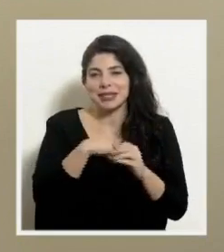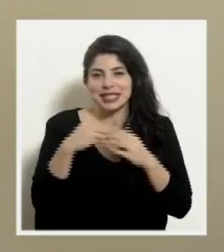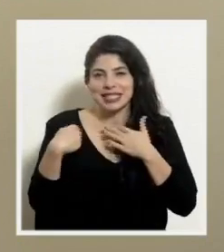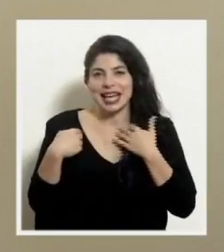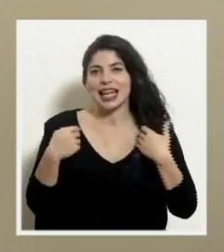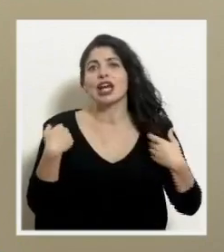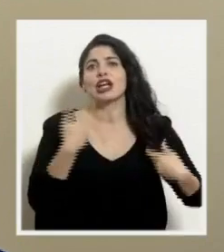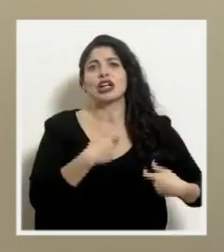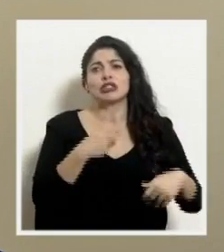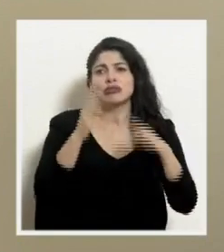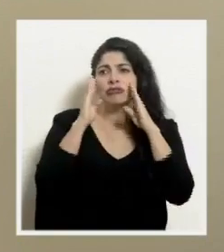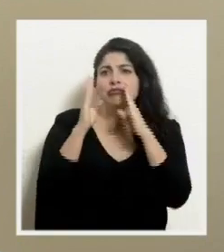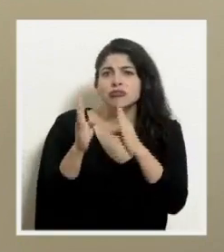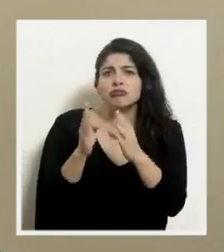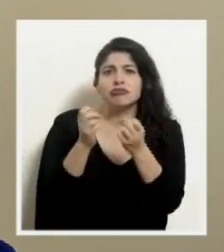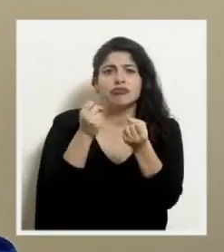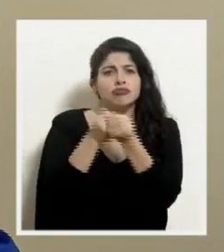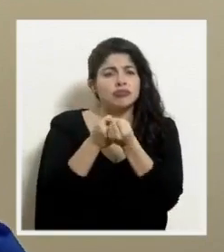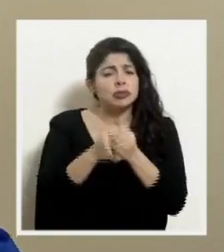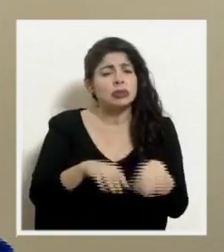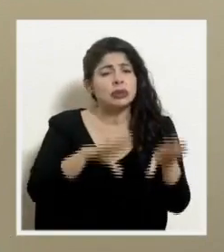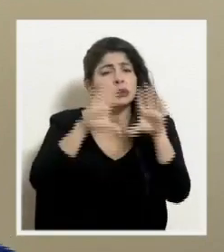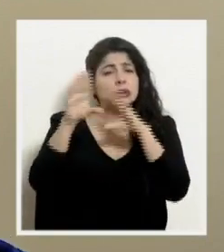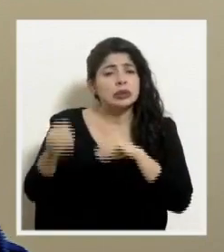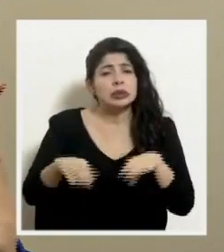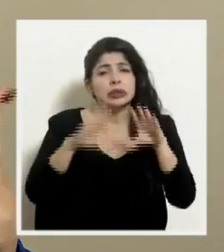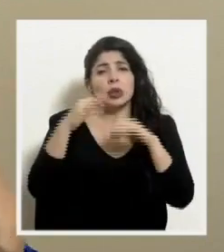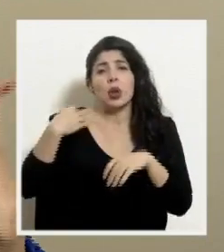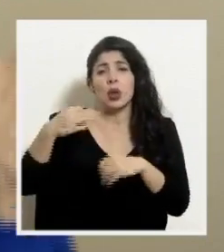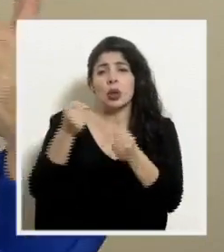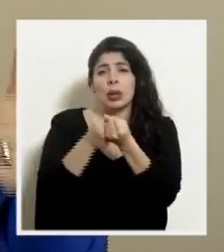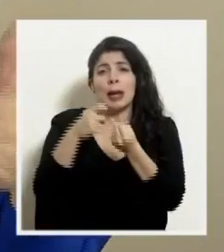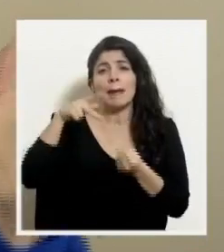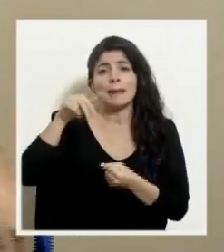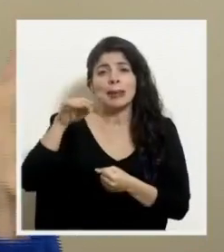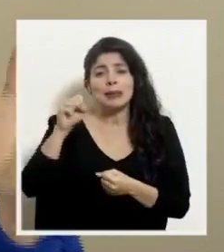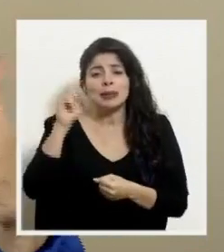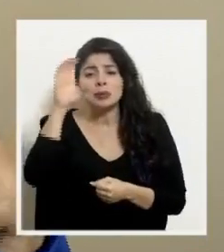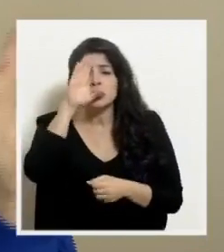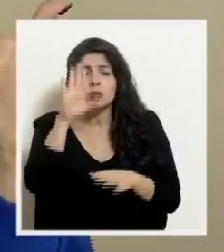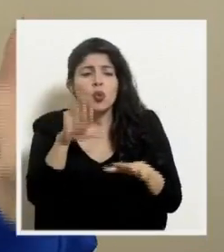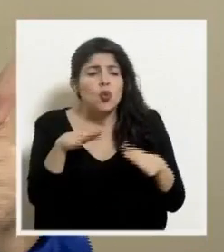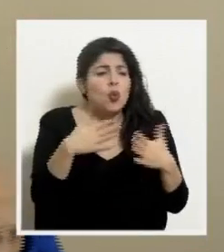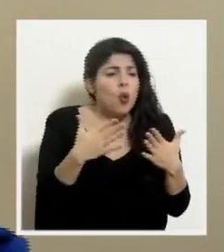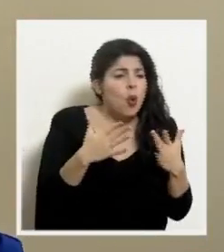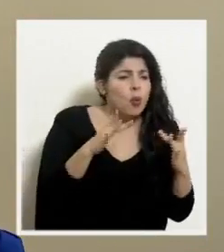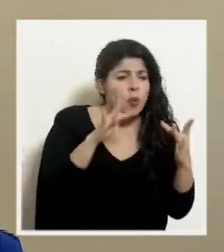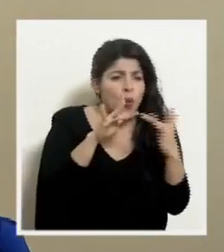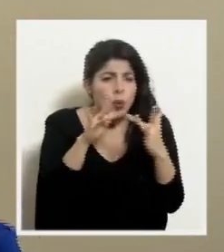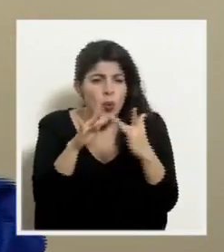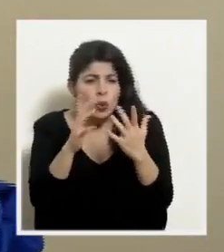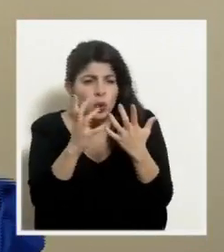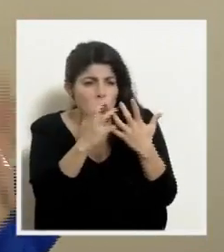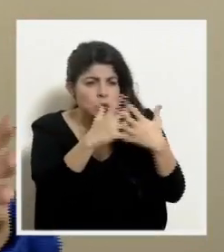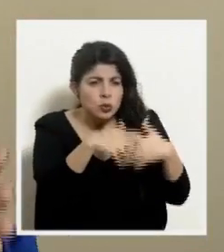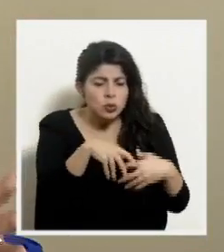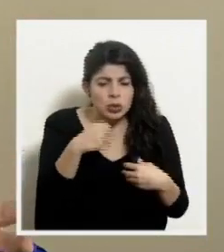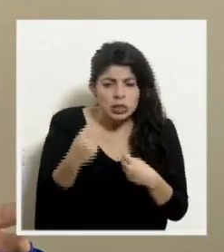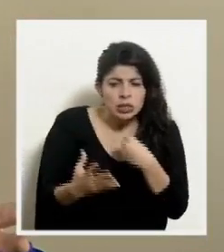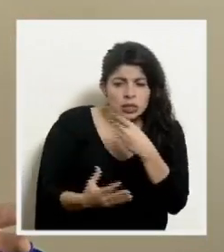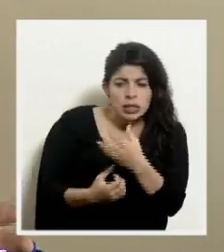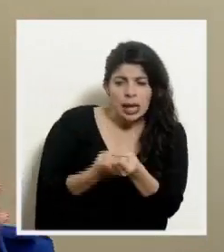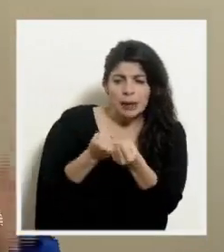hemos atendido mano a mano, noche y día, buscando puentes, facilitando, articulando, dando herramientas